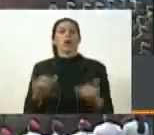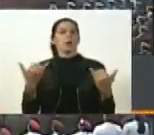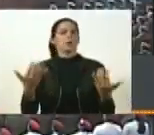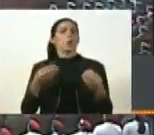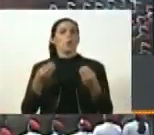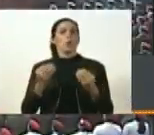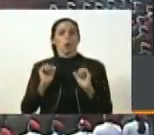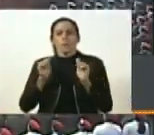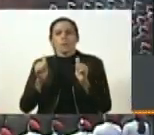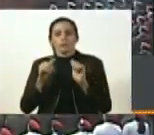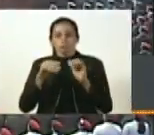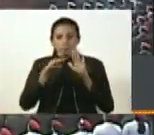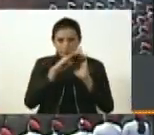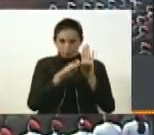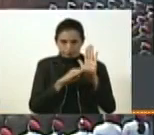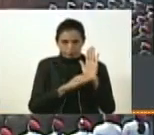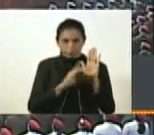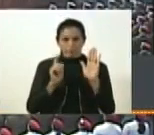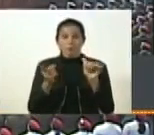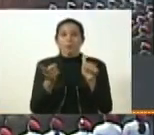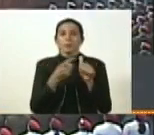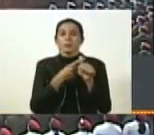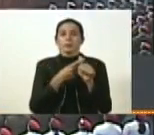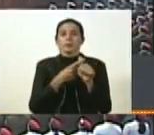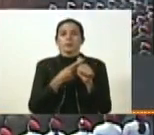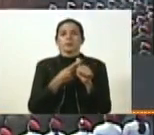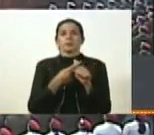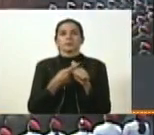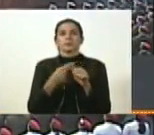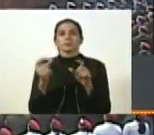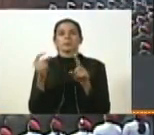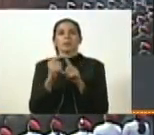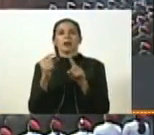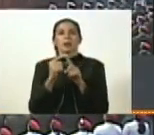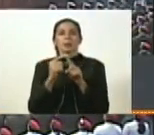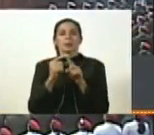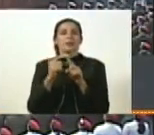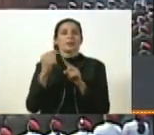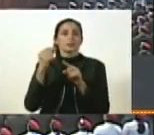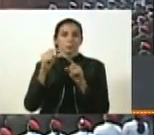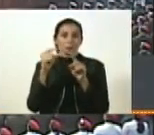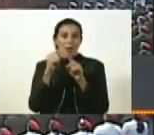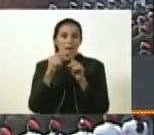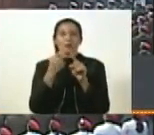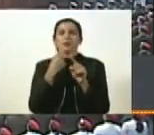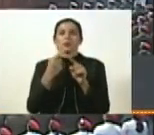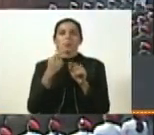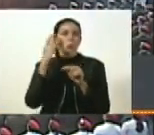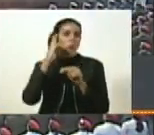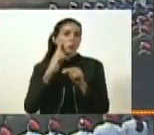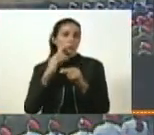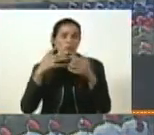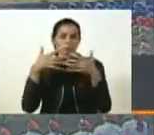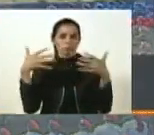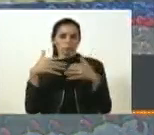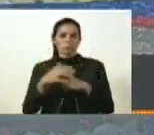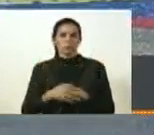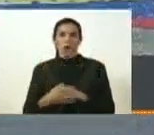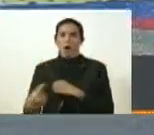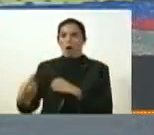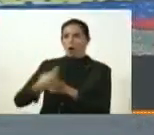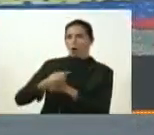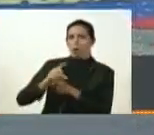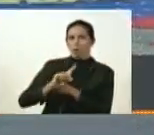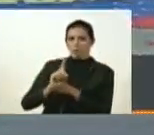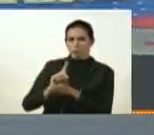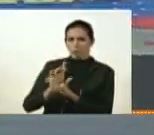siguiente programa. Pensamiento del Libertador. No se me acusará de haber elevado